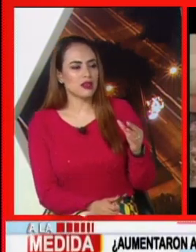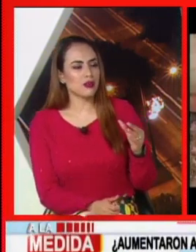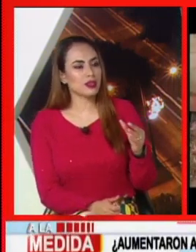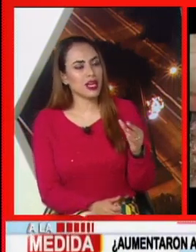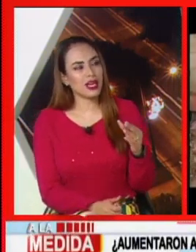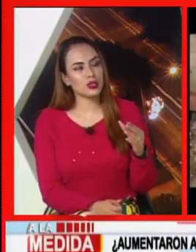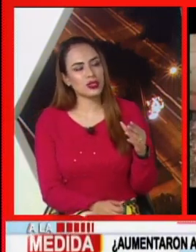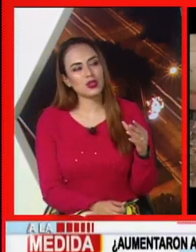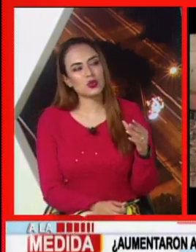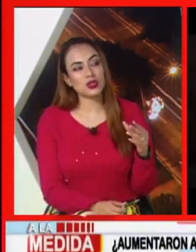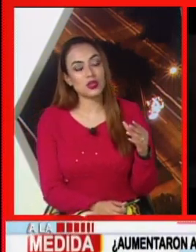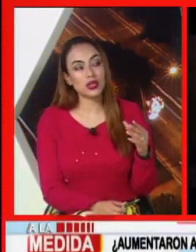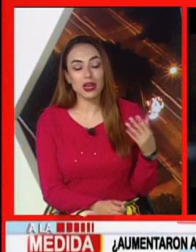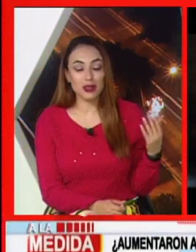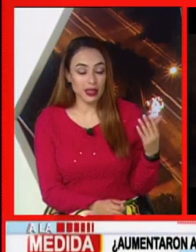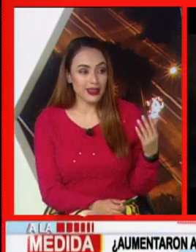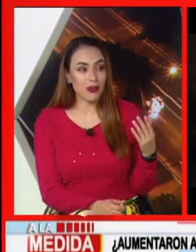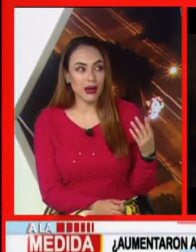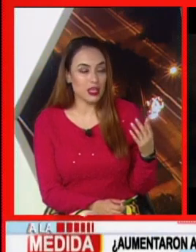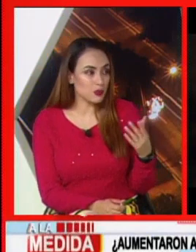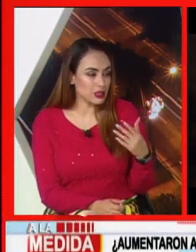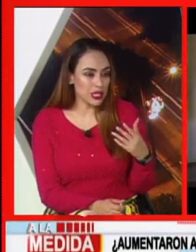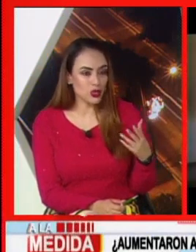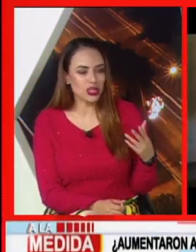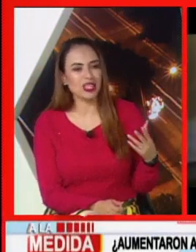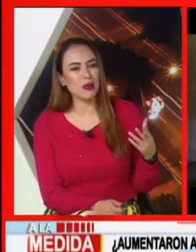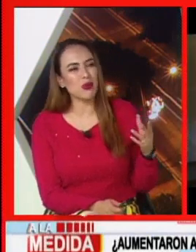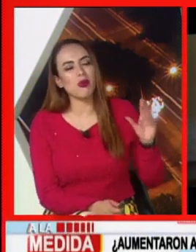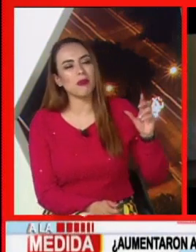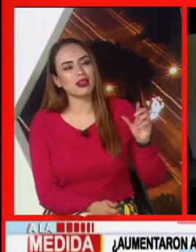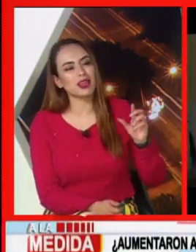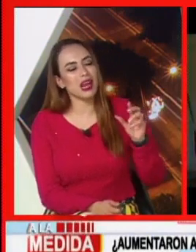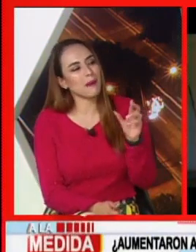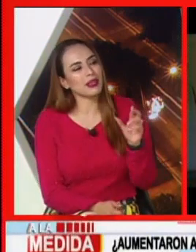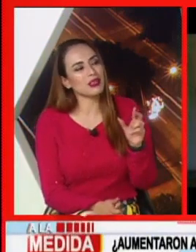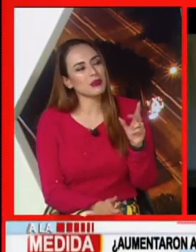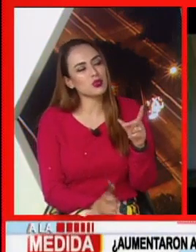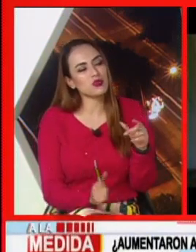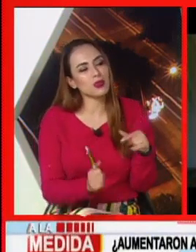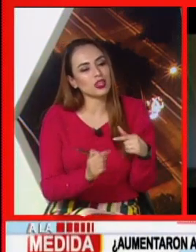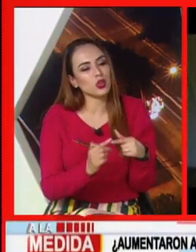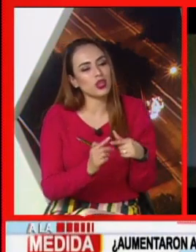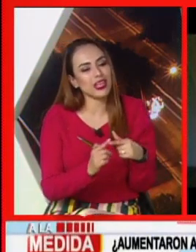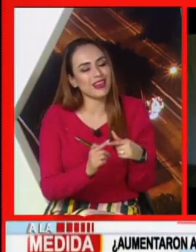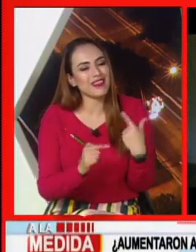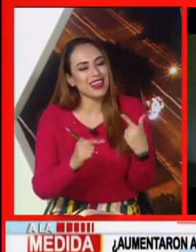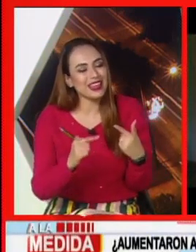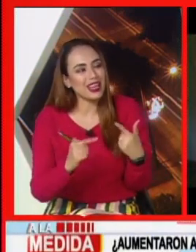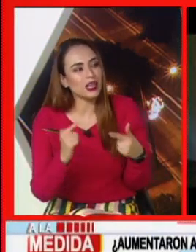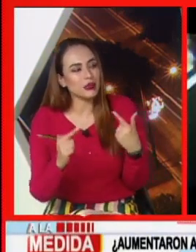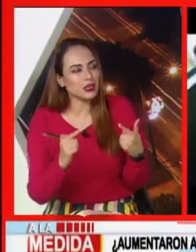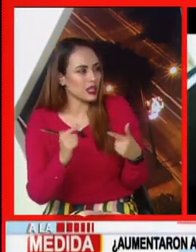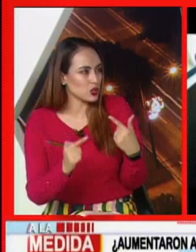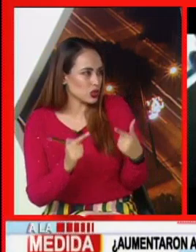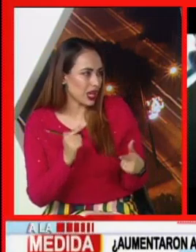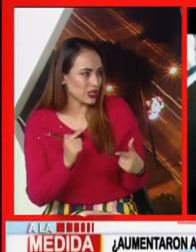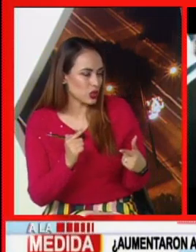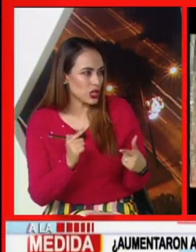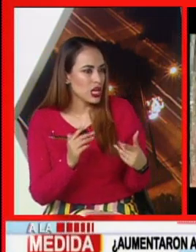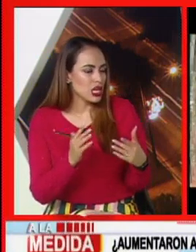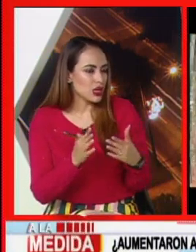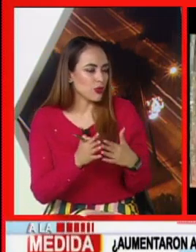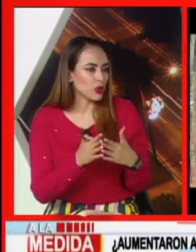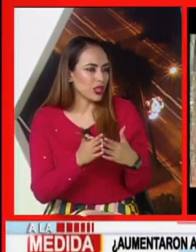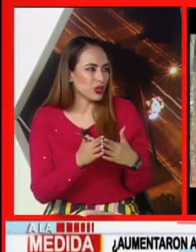sabemos qué casos de desnutrición la verdad del país los ya los tiene pero aparte la pandemia es un factor que viene a incrementar estos